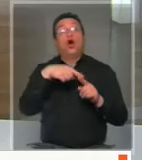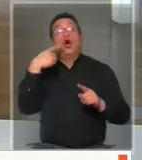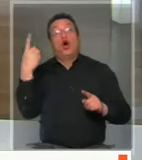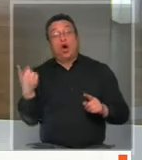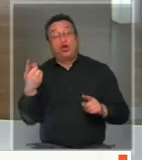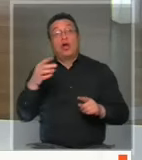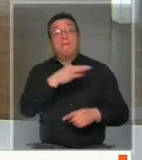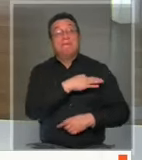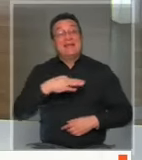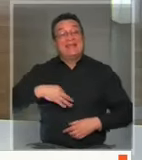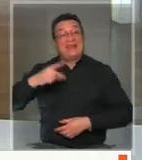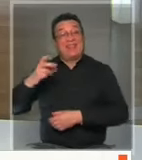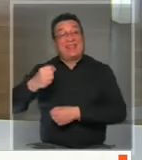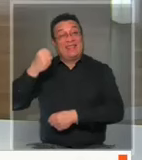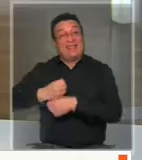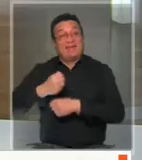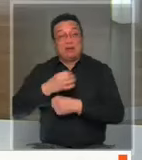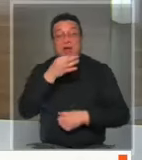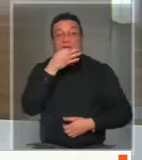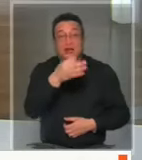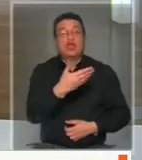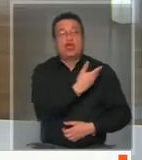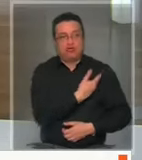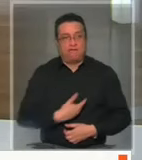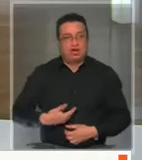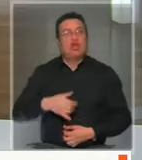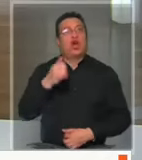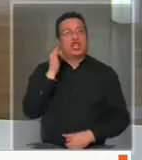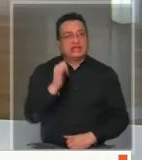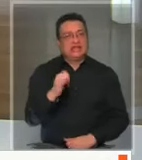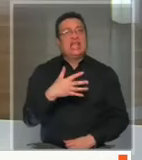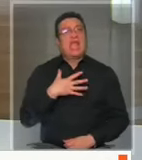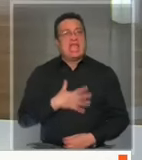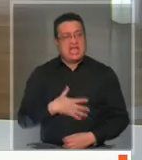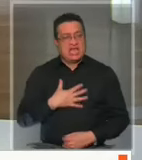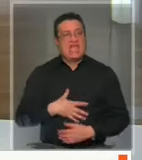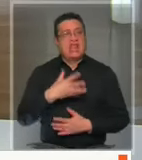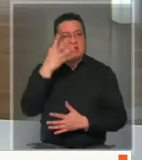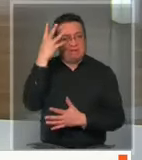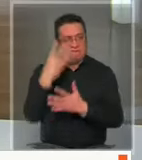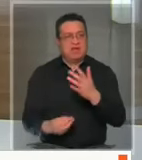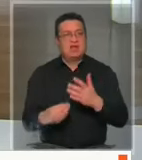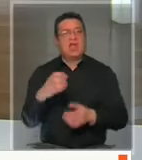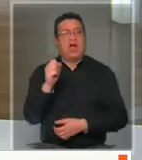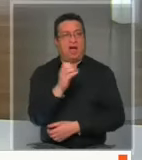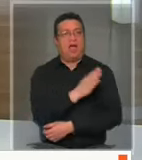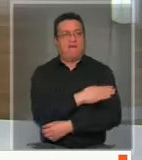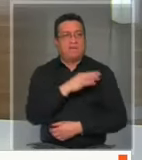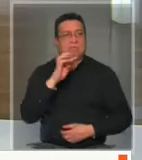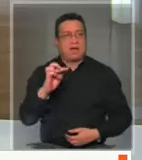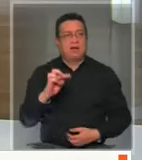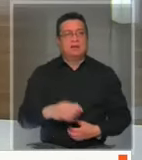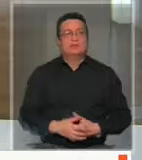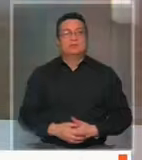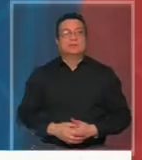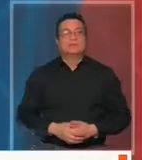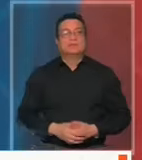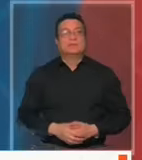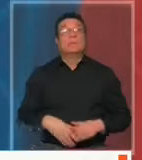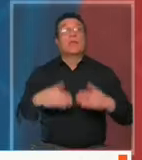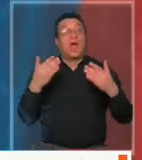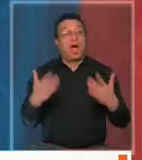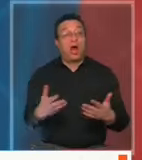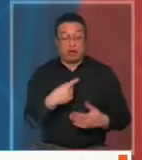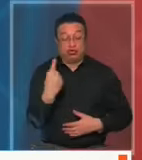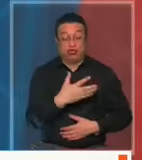la parlamentaria asegurando que el gobierno sí quiere el fin de las administradoras de fondos de pensiones. Ahora,